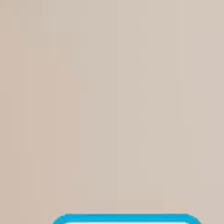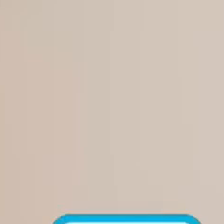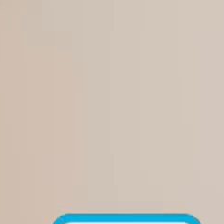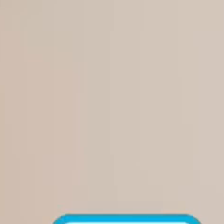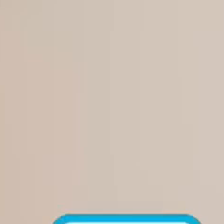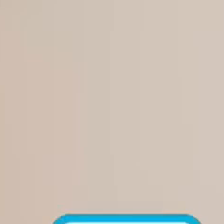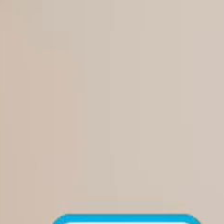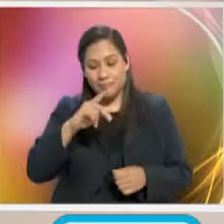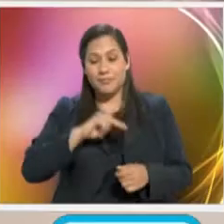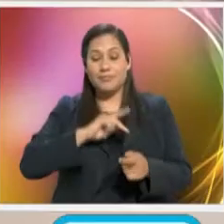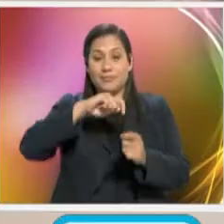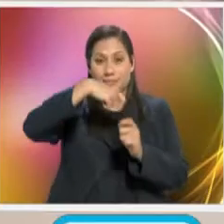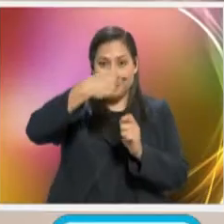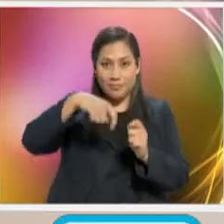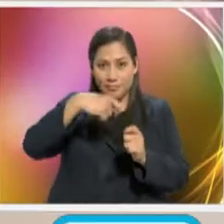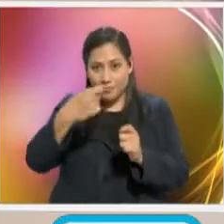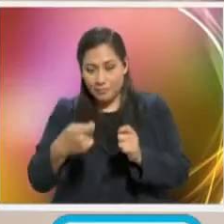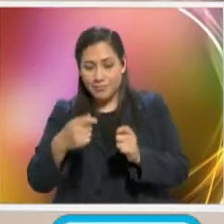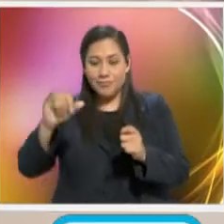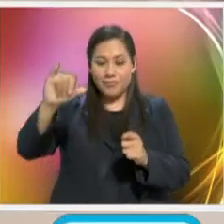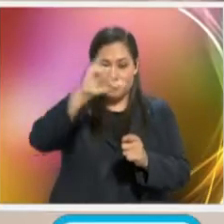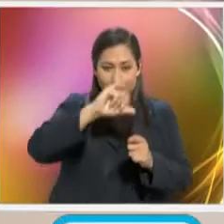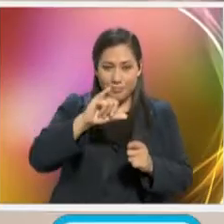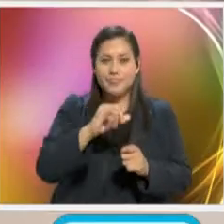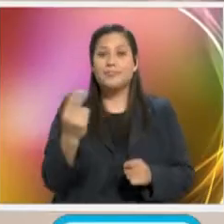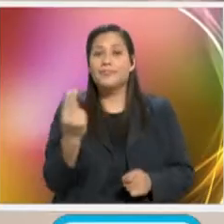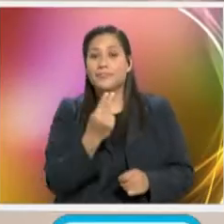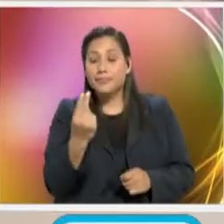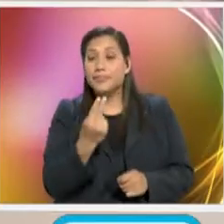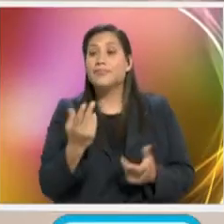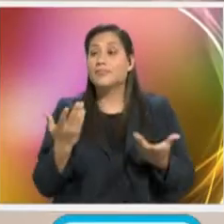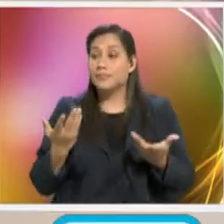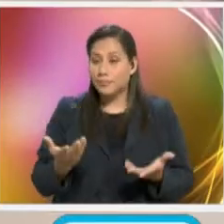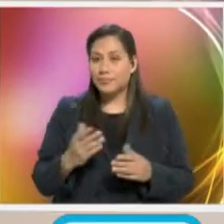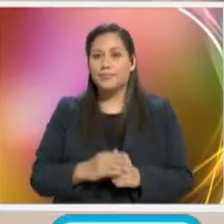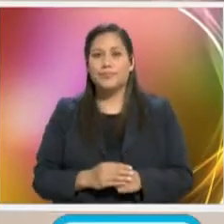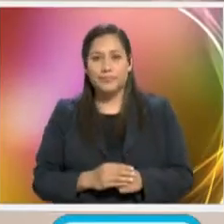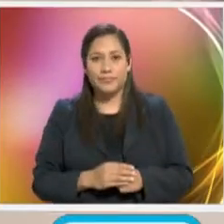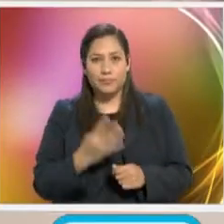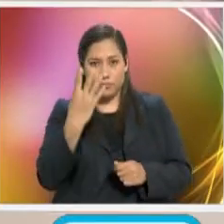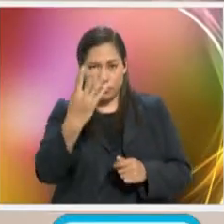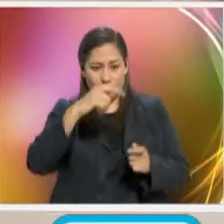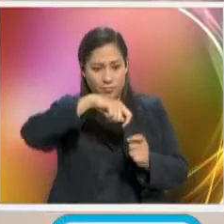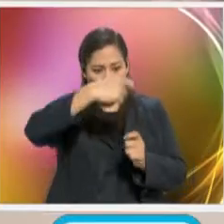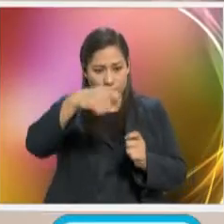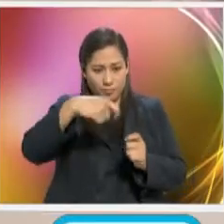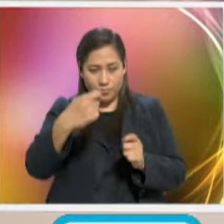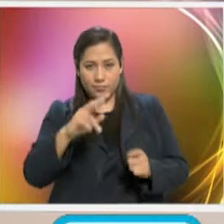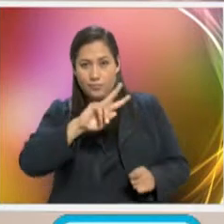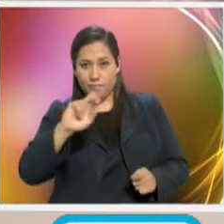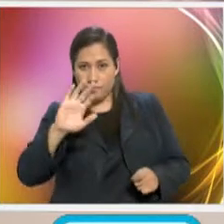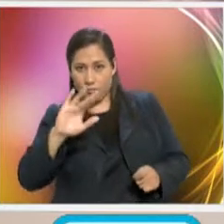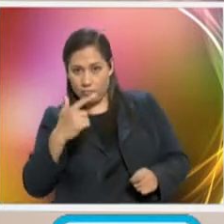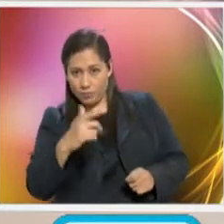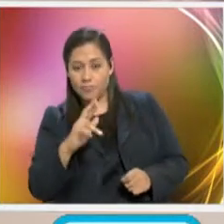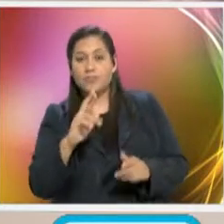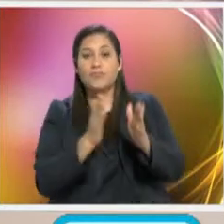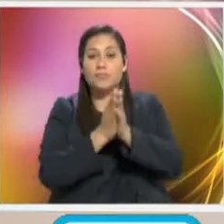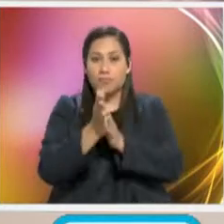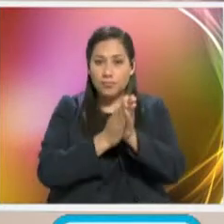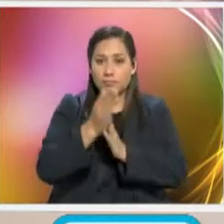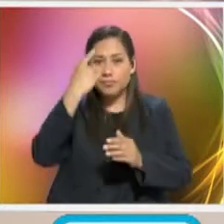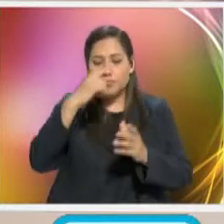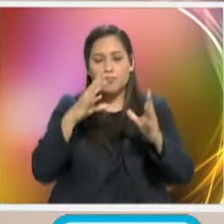Y para nuestras paletas de plátano cubiertas vamos a requerir, chef, Vamos a usar 4 plátanos, 250 gramos de chocolate